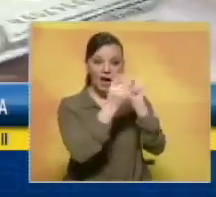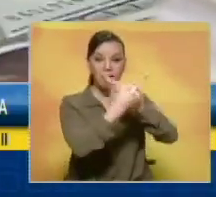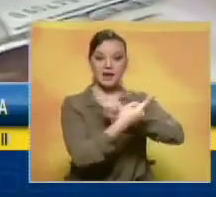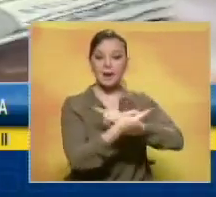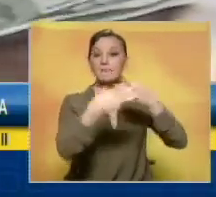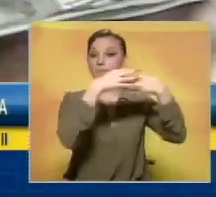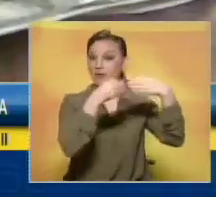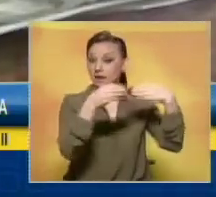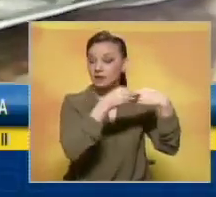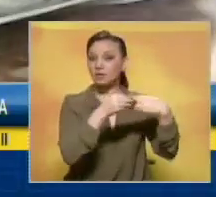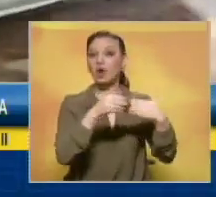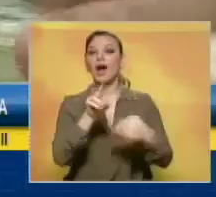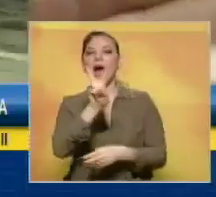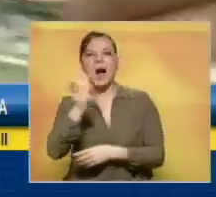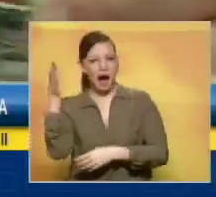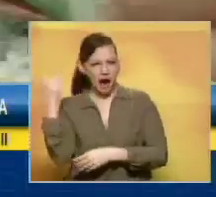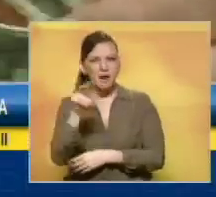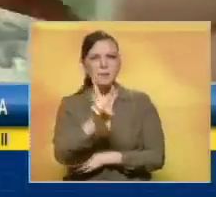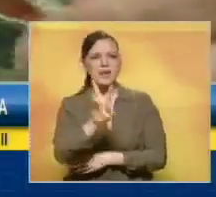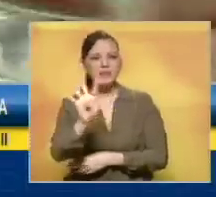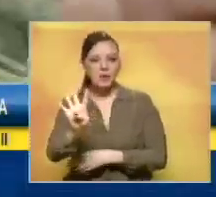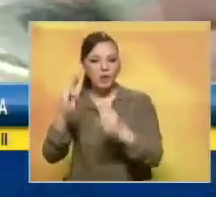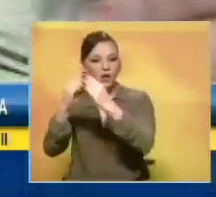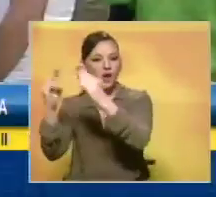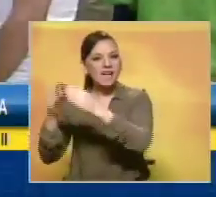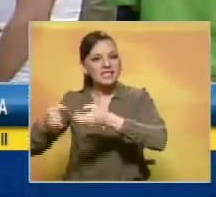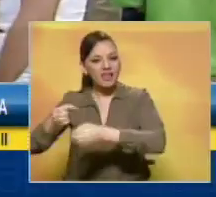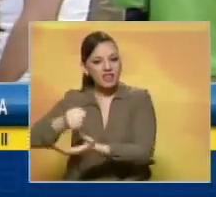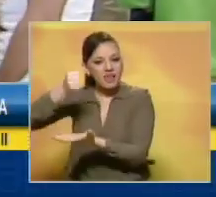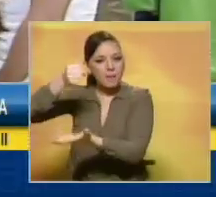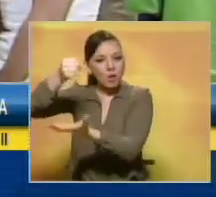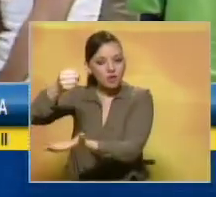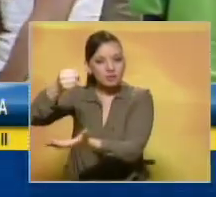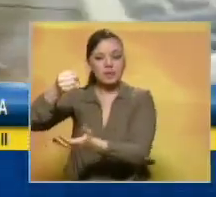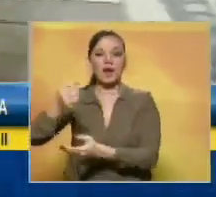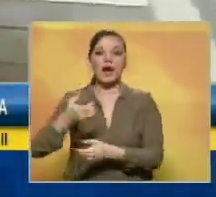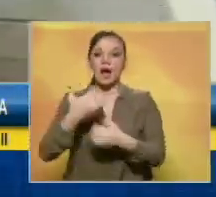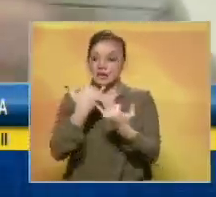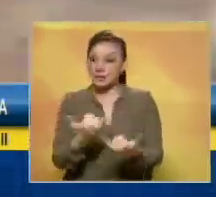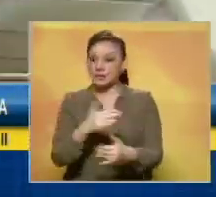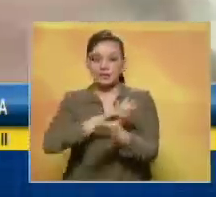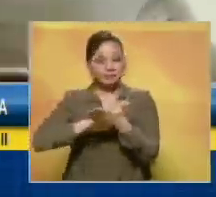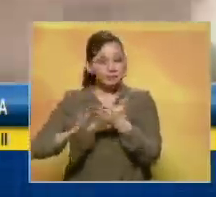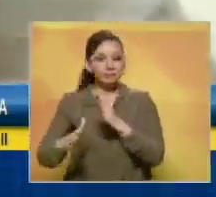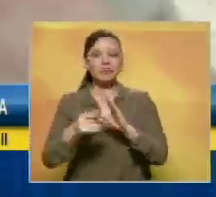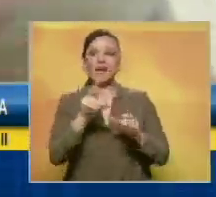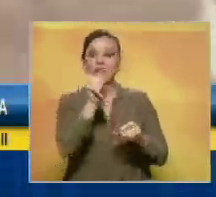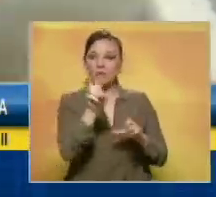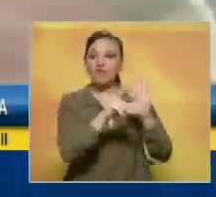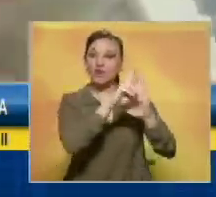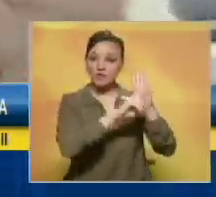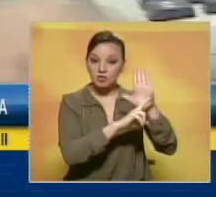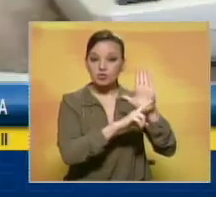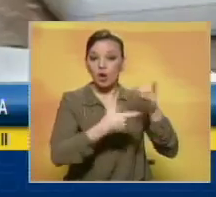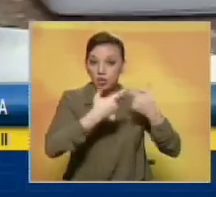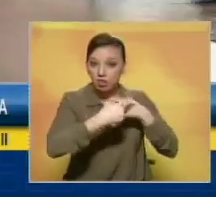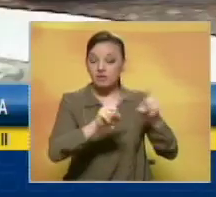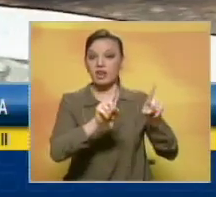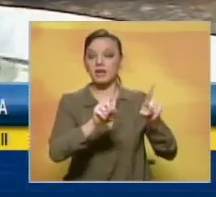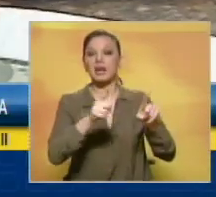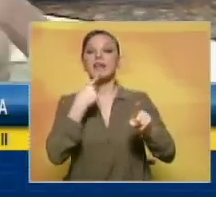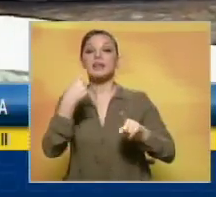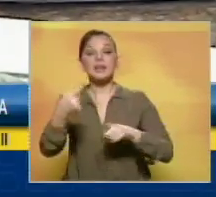a 24 casas de bolsa, el cual queda sin efecto a partir de la publicación de la actual resolución. La normativa señala